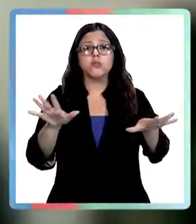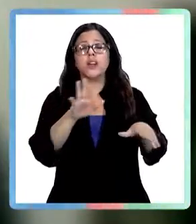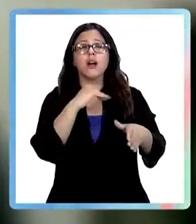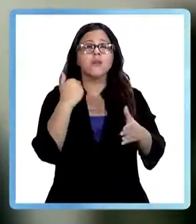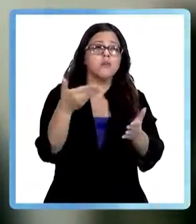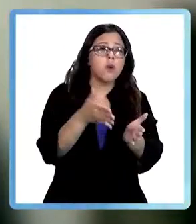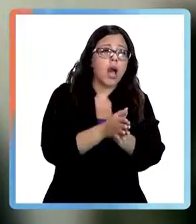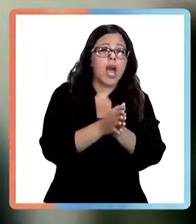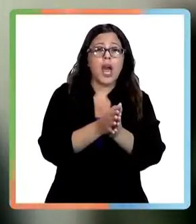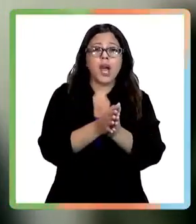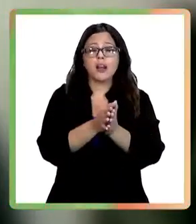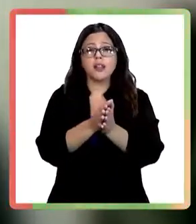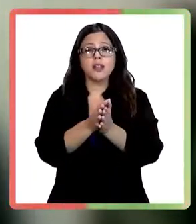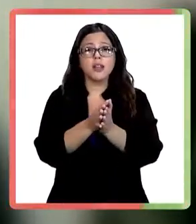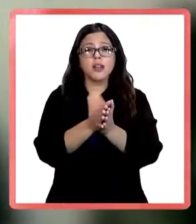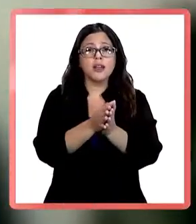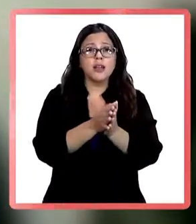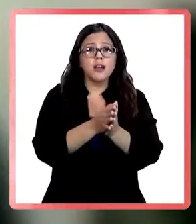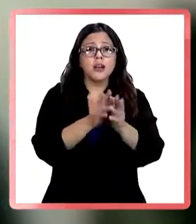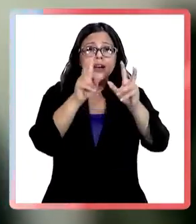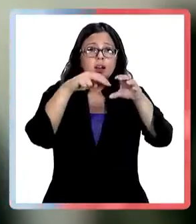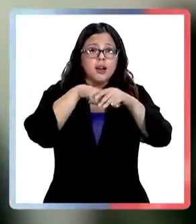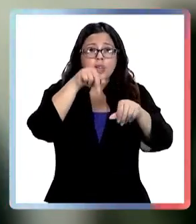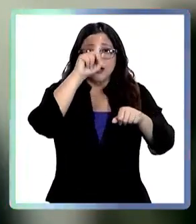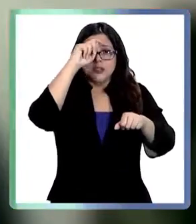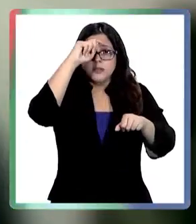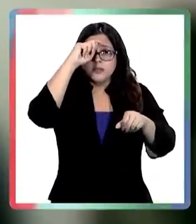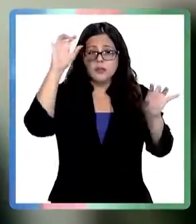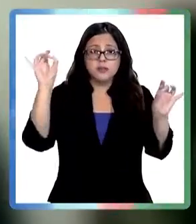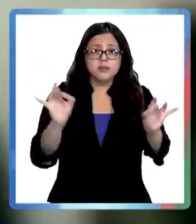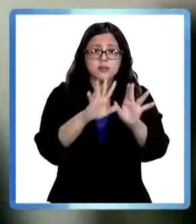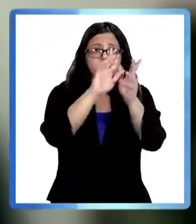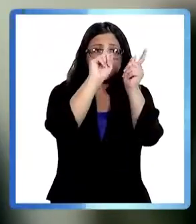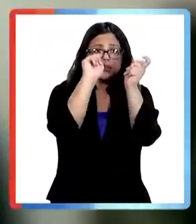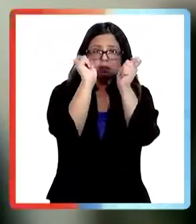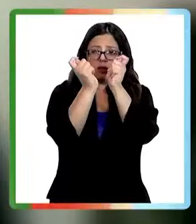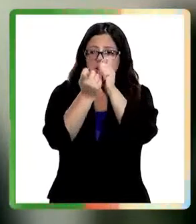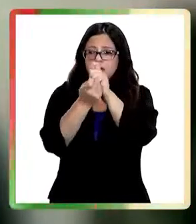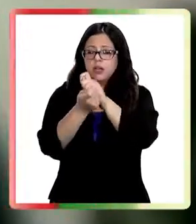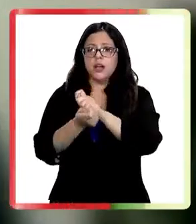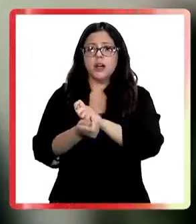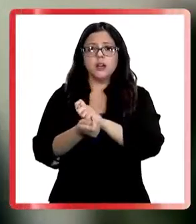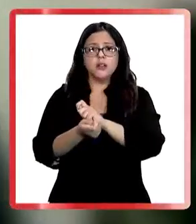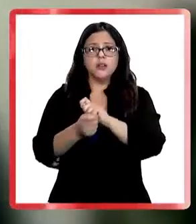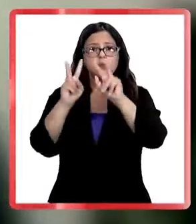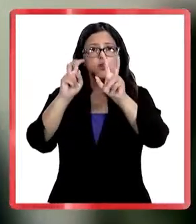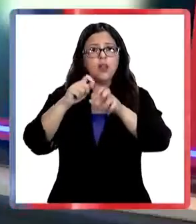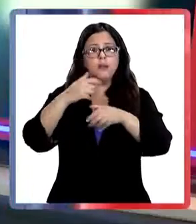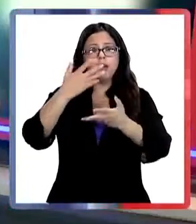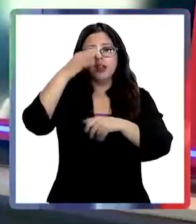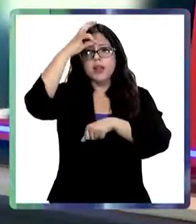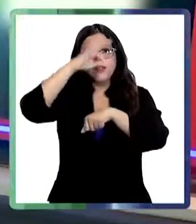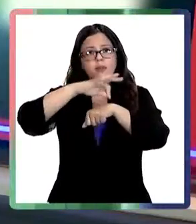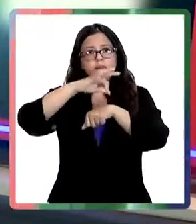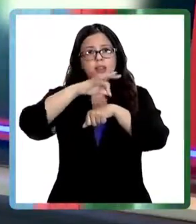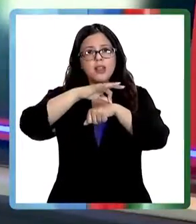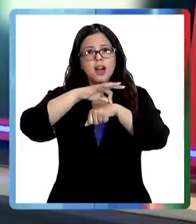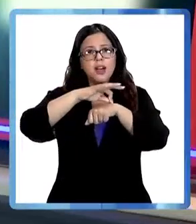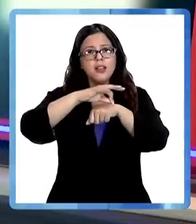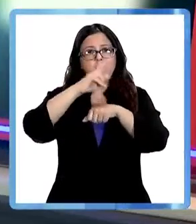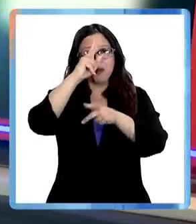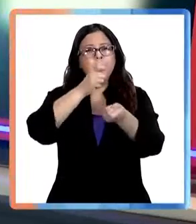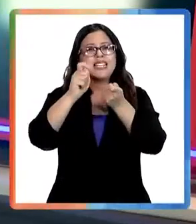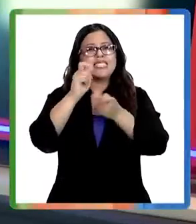y altamente con hospitalización y gravedad, a más bien un cuadro respiratorio, viral, tipo